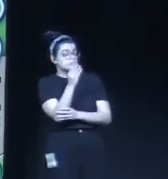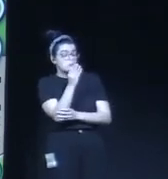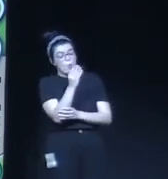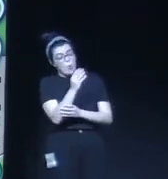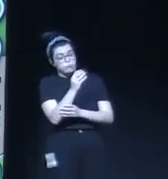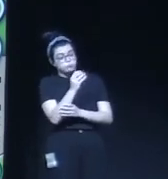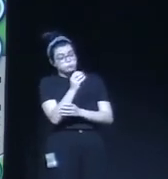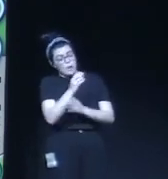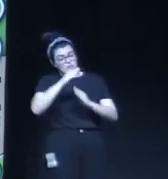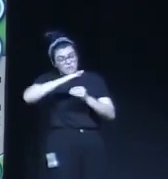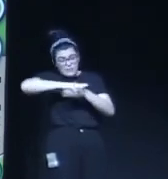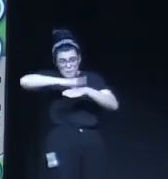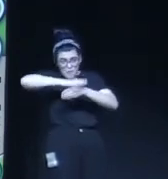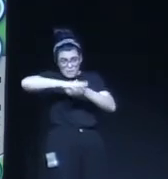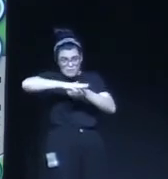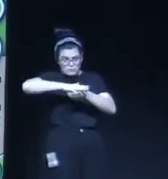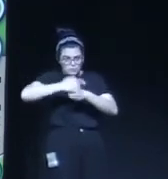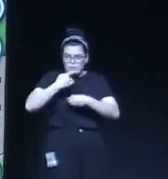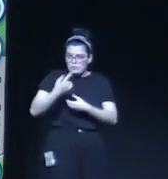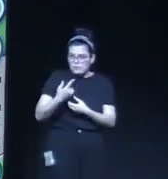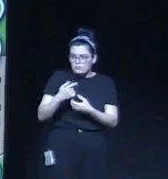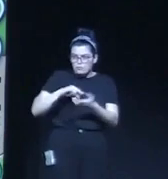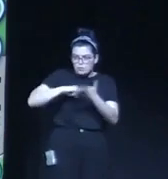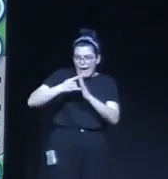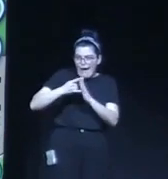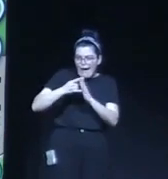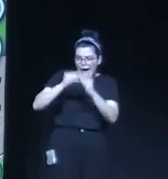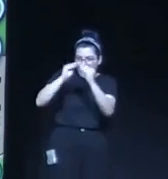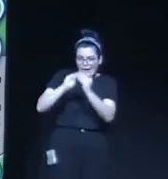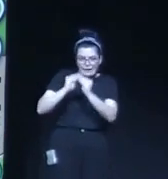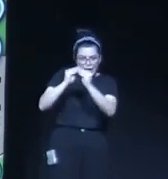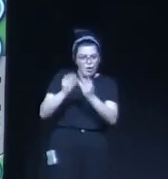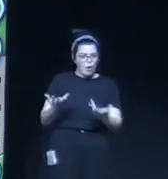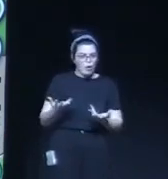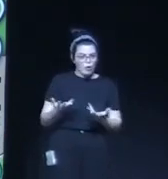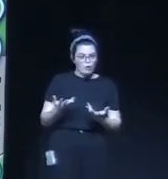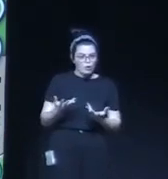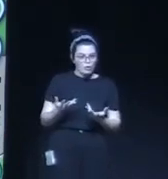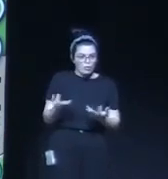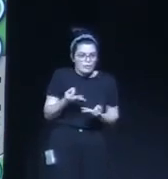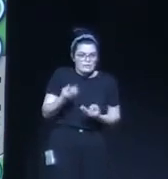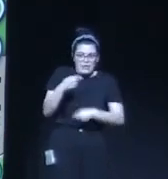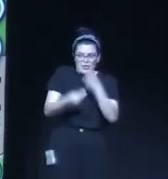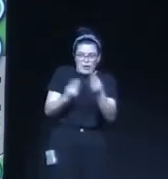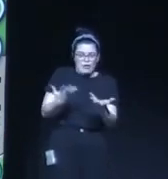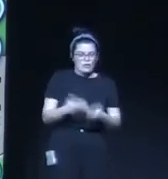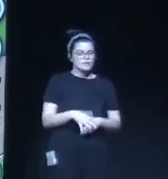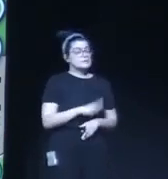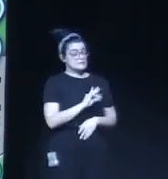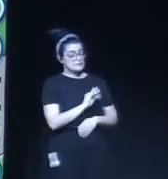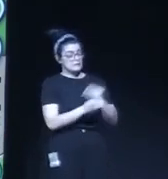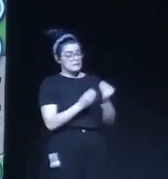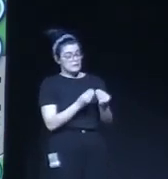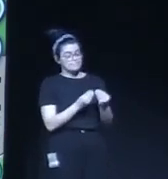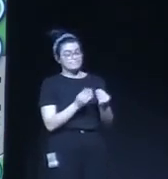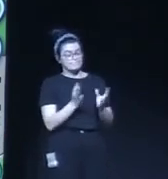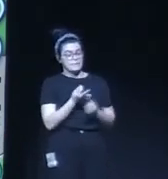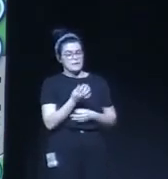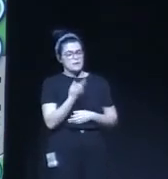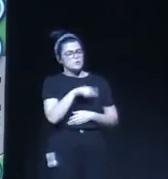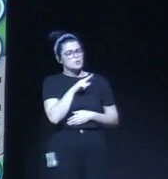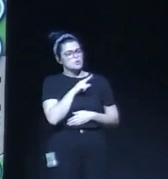arréglalo, ¿no? Sería lo suyo, ¿no? Deberían hacer. Deberían, sí. ¿Tenéis un exceso de mortalidad en la